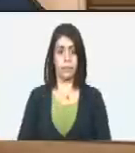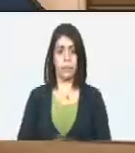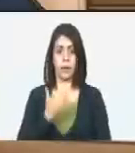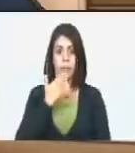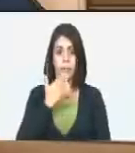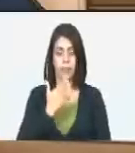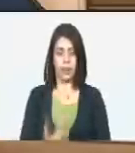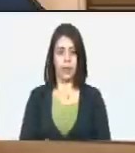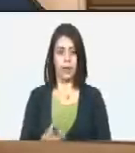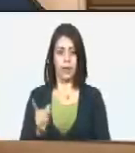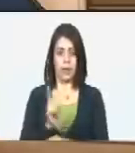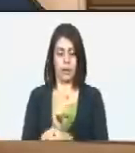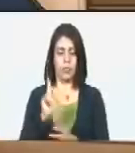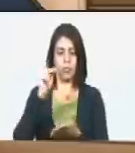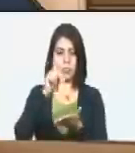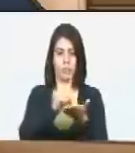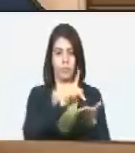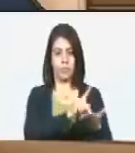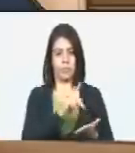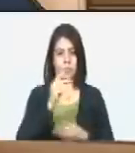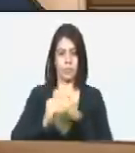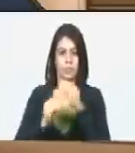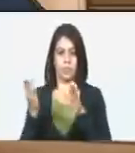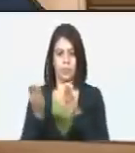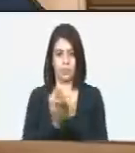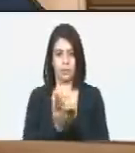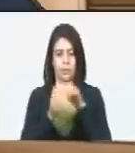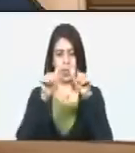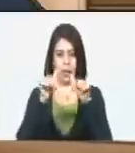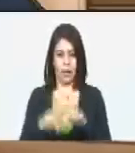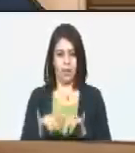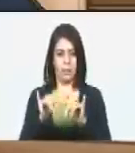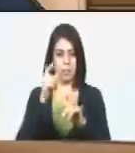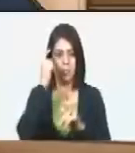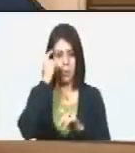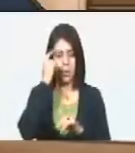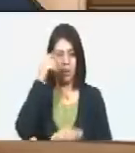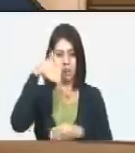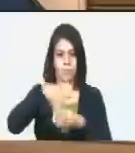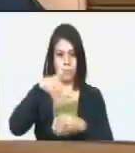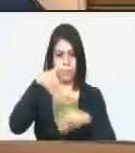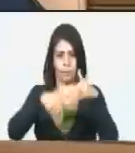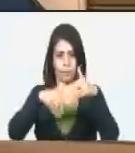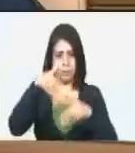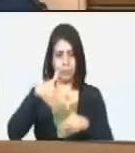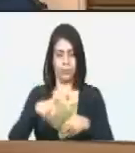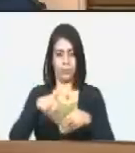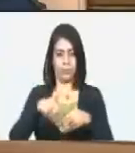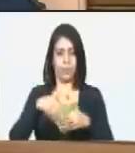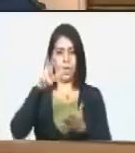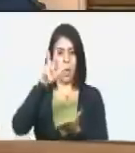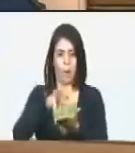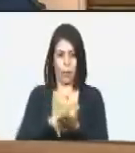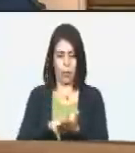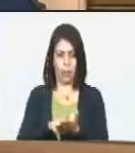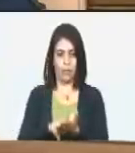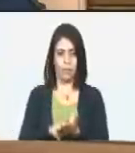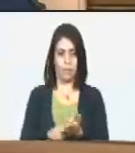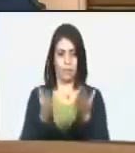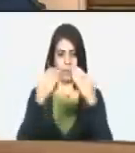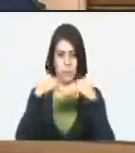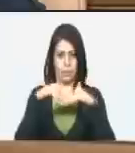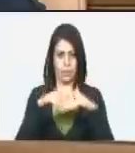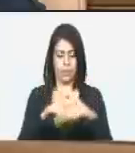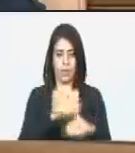urgencia reglamentaria para ser incluida en el orden del día. Sometida a votación, resultó aprobada. Seguidamente, el